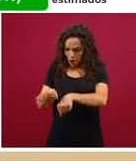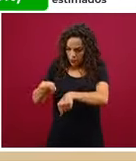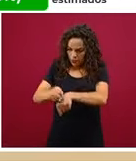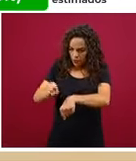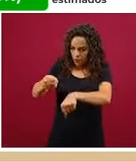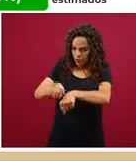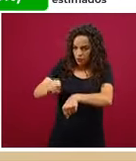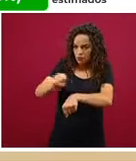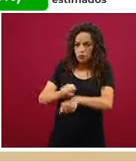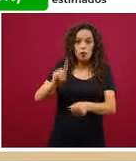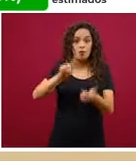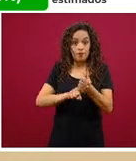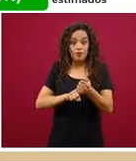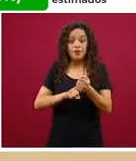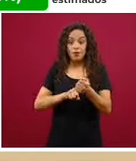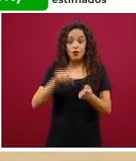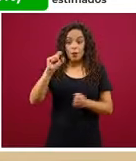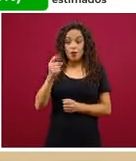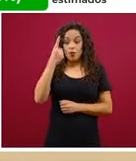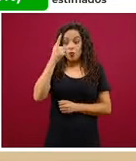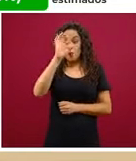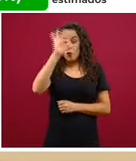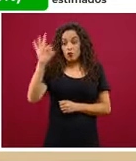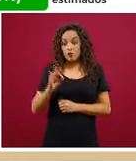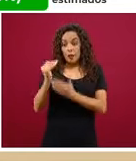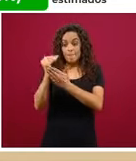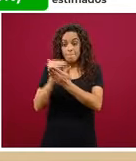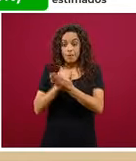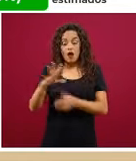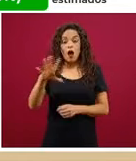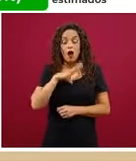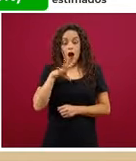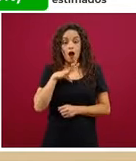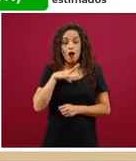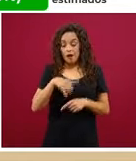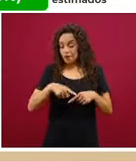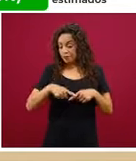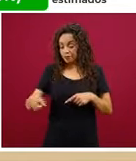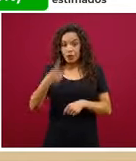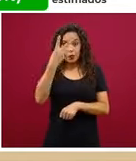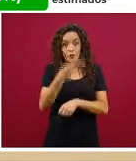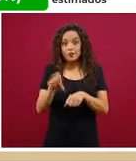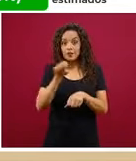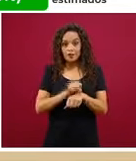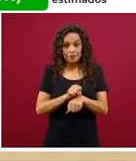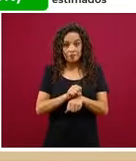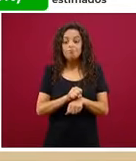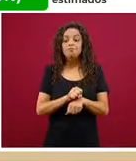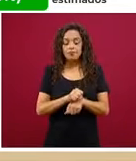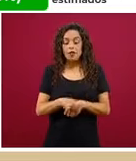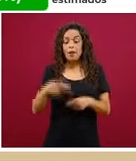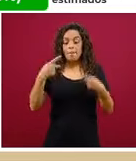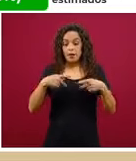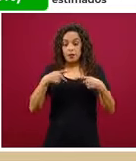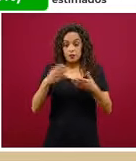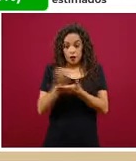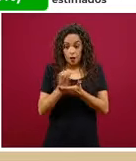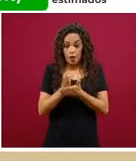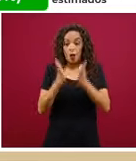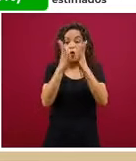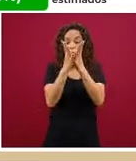de hasta menos 21% en lo que van de las últimas dos semanas. El comportamiento de las personas recuperadas, prácticamente